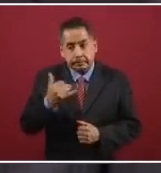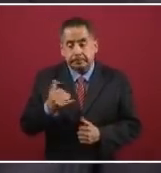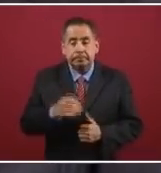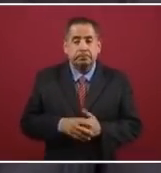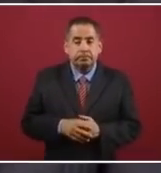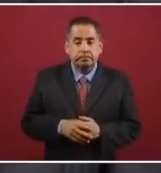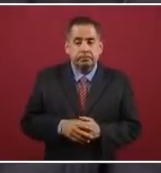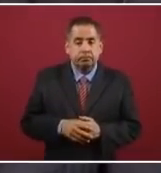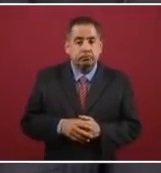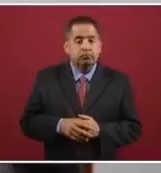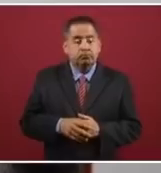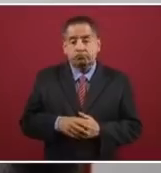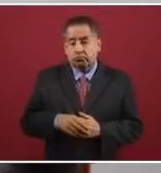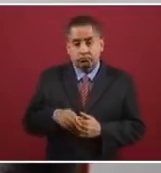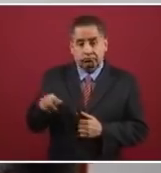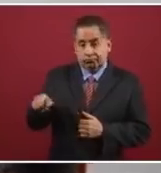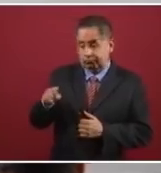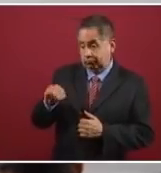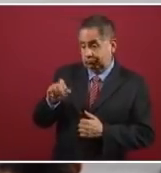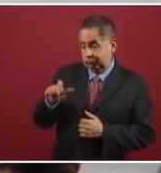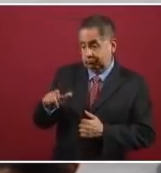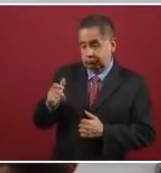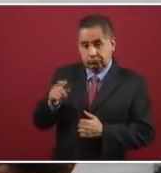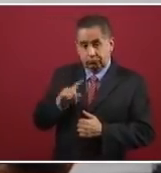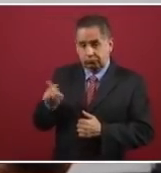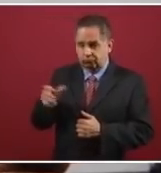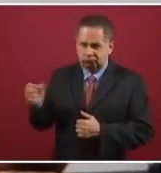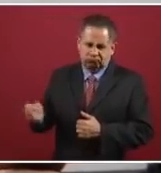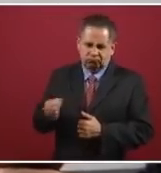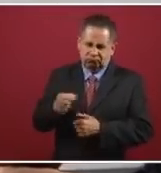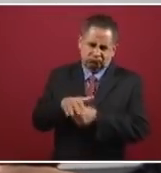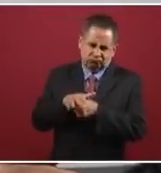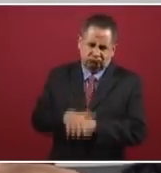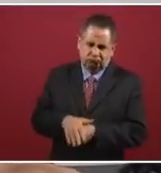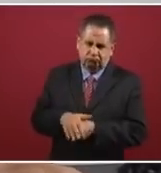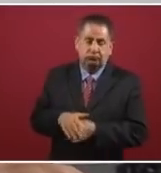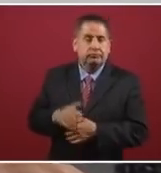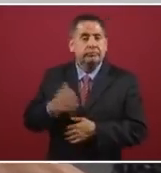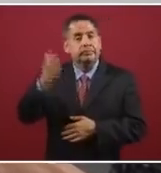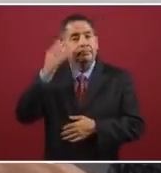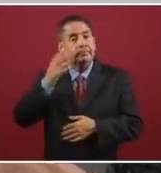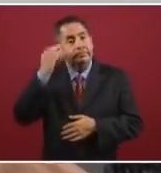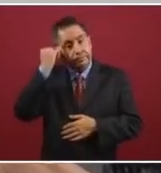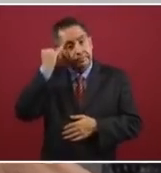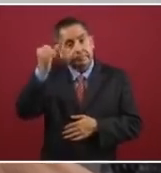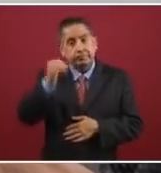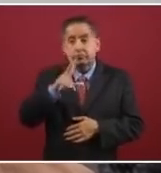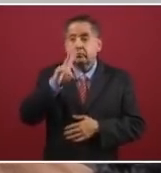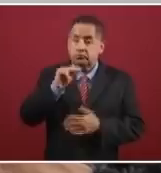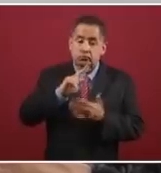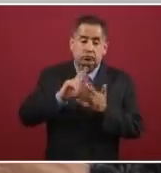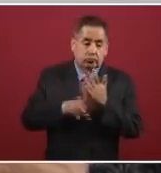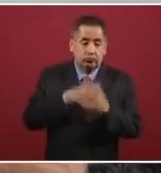es sometido, y el principio por el que habían luchado de la no reelección